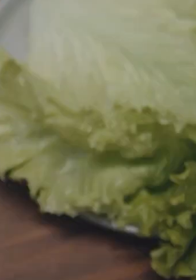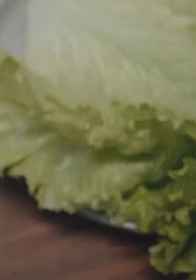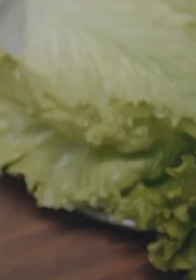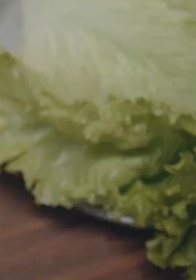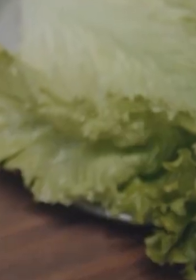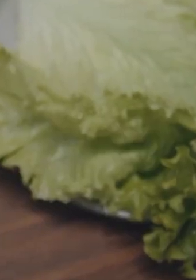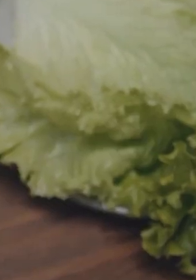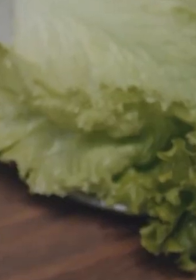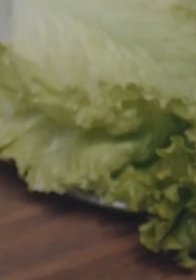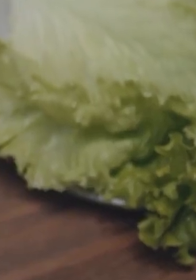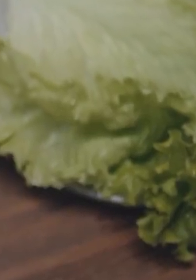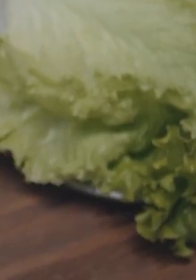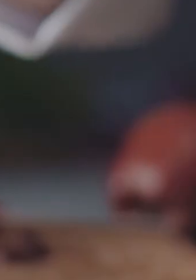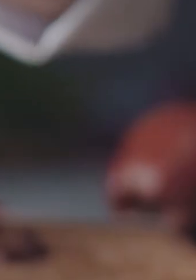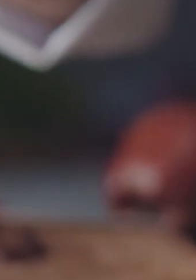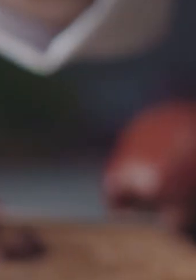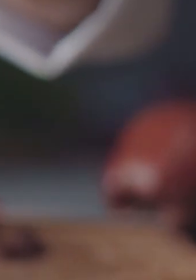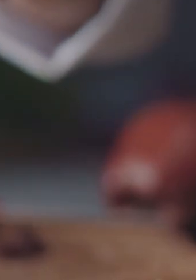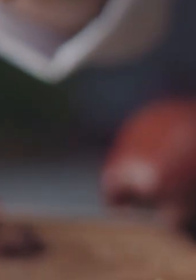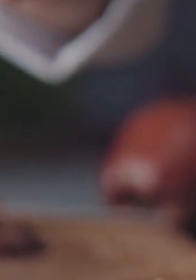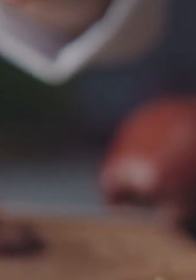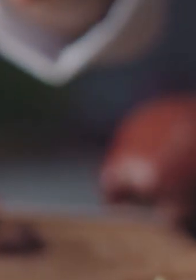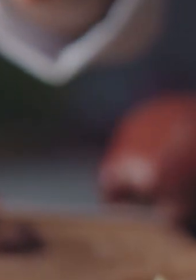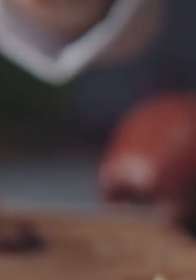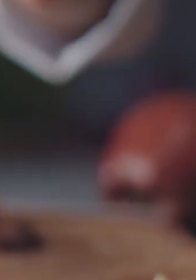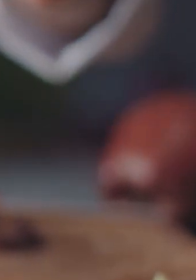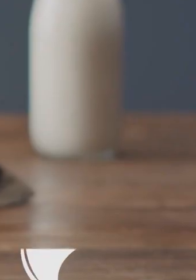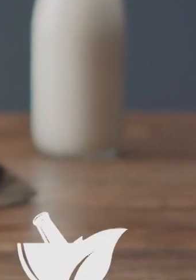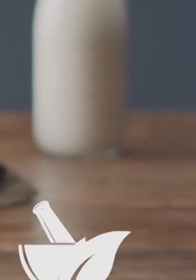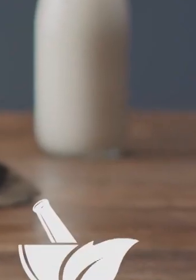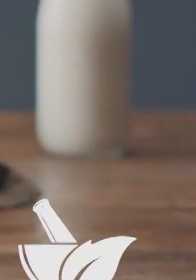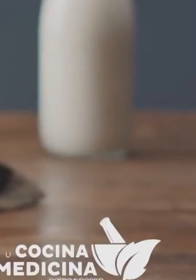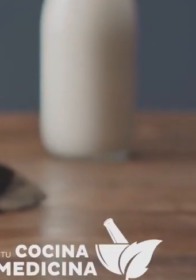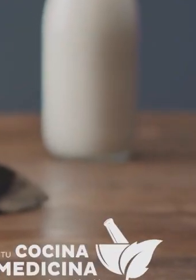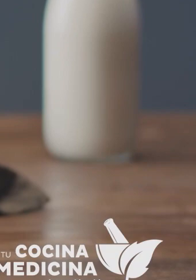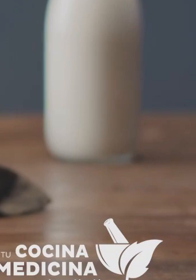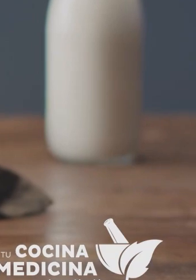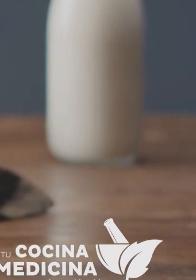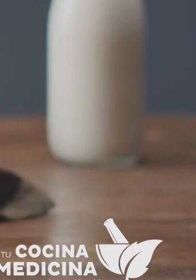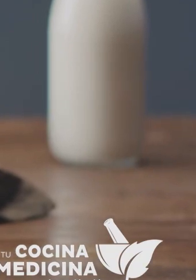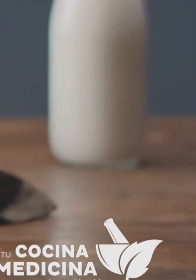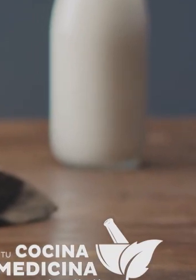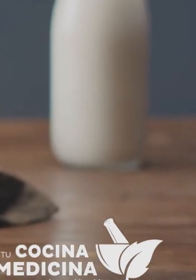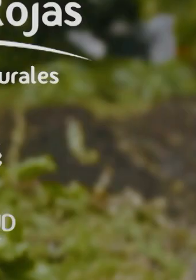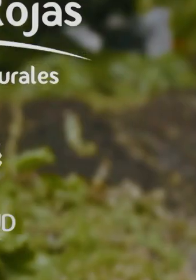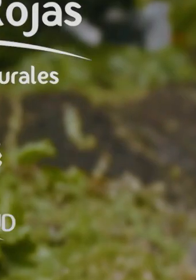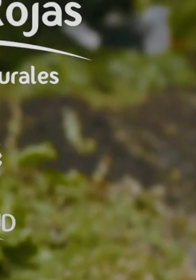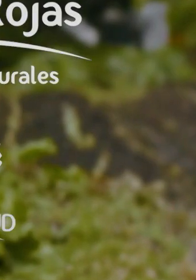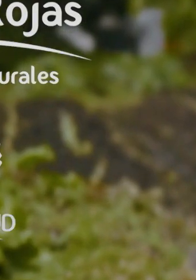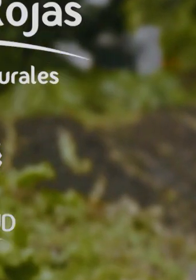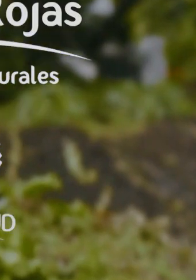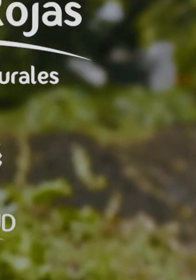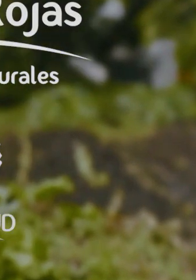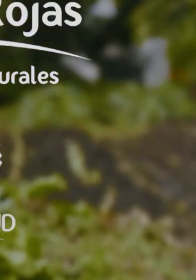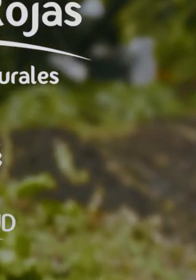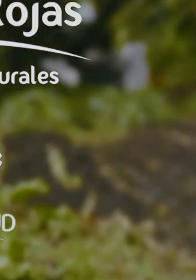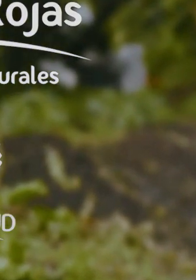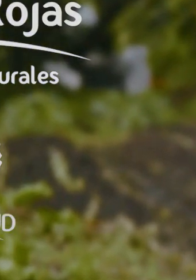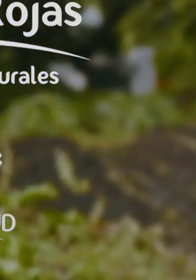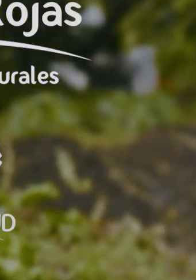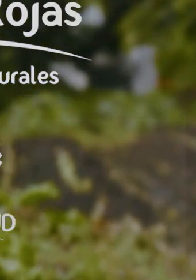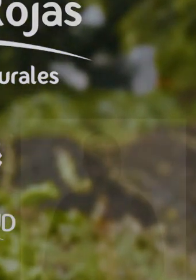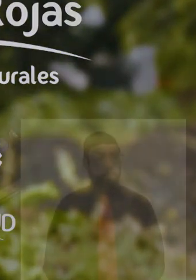Bebida relajante inductora del sueño. Consumir 30 minutos antes de dormir, acompañado de meditación. La alternativa